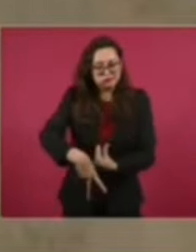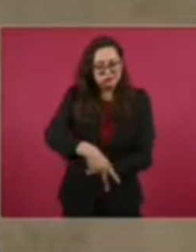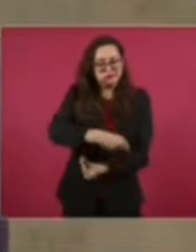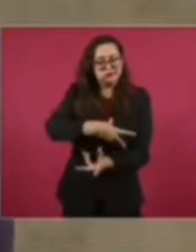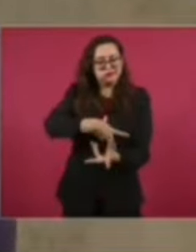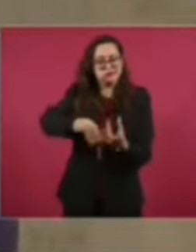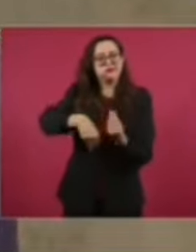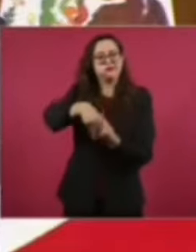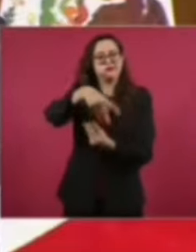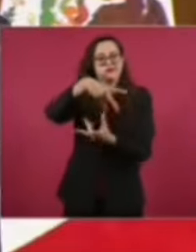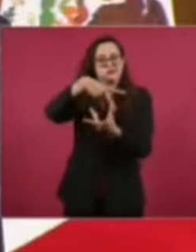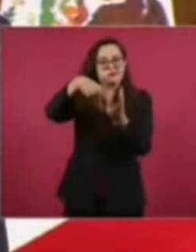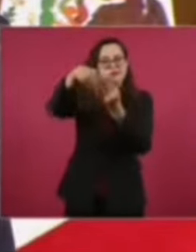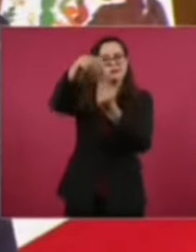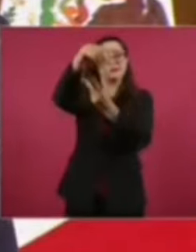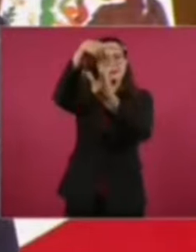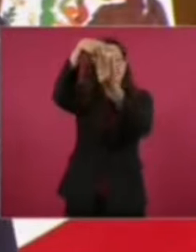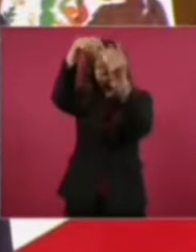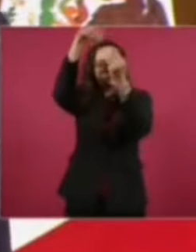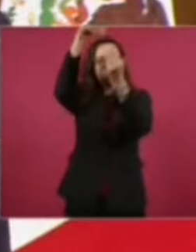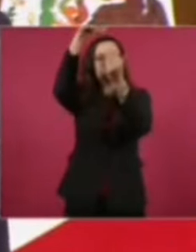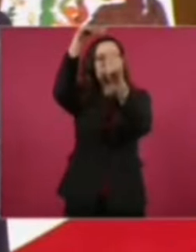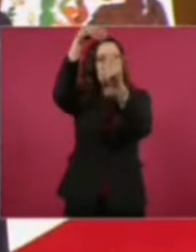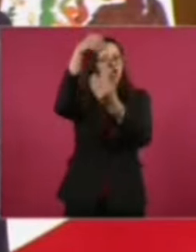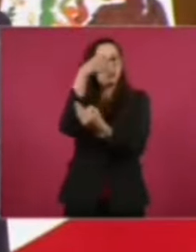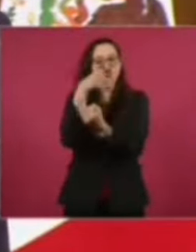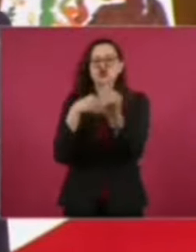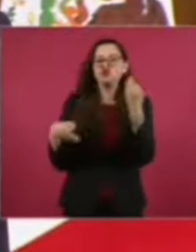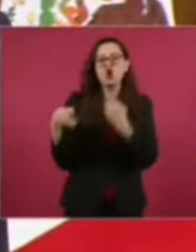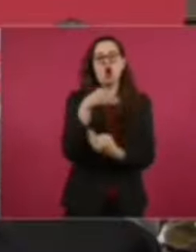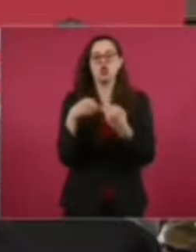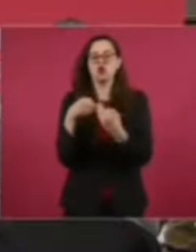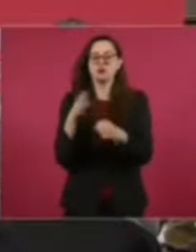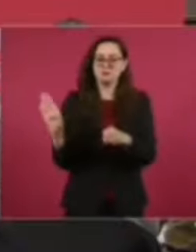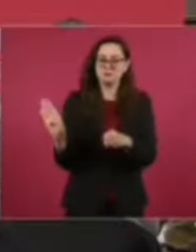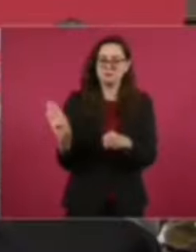a las clases medias y hasta arriba de la pirámide social.